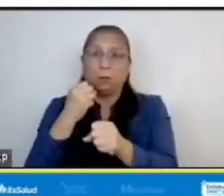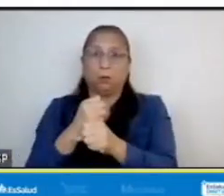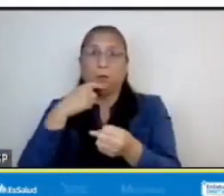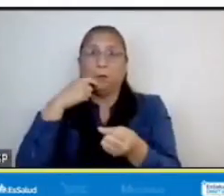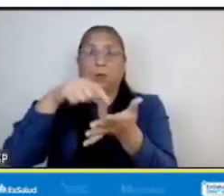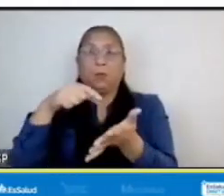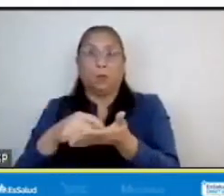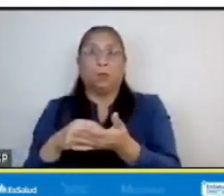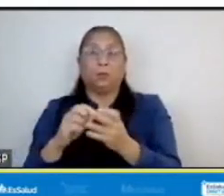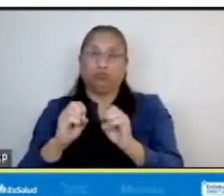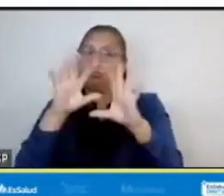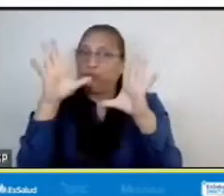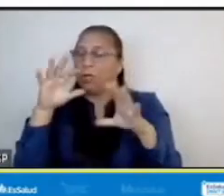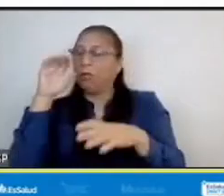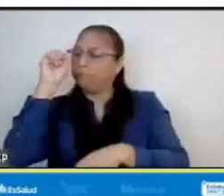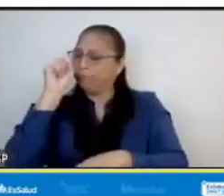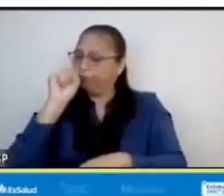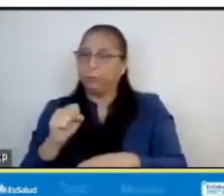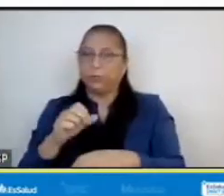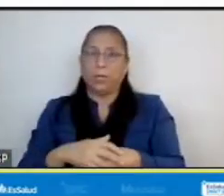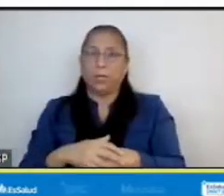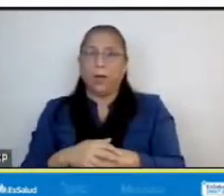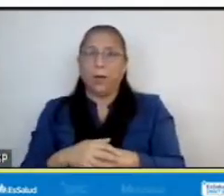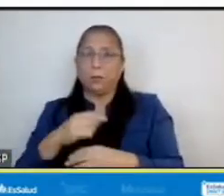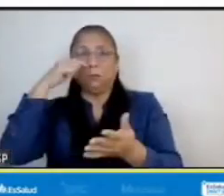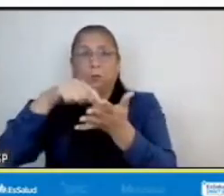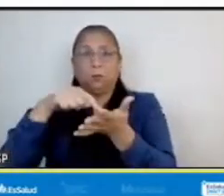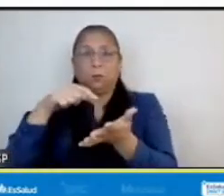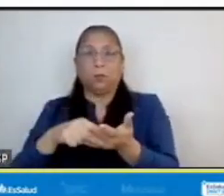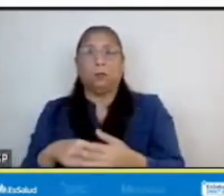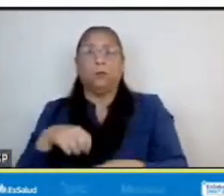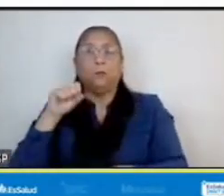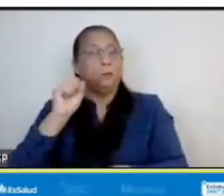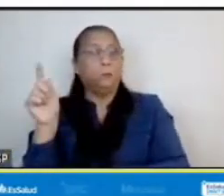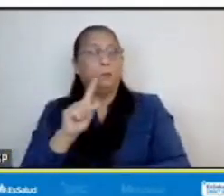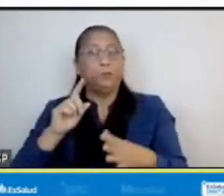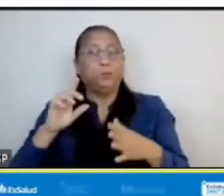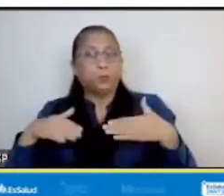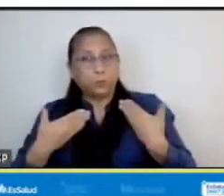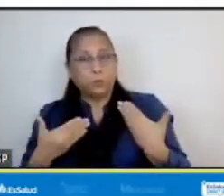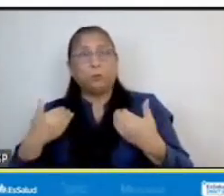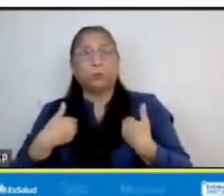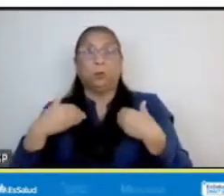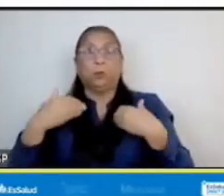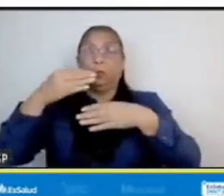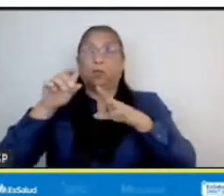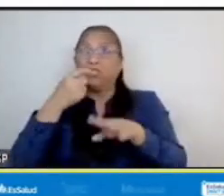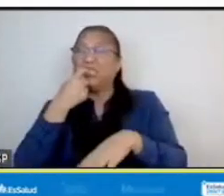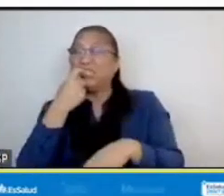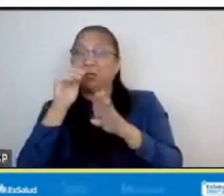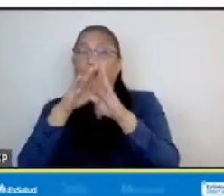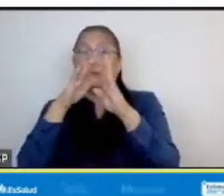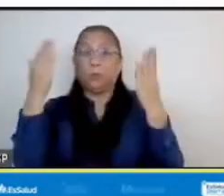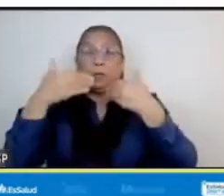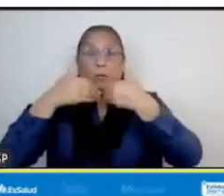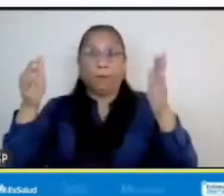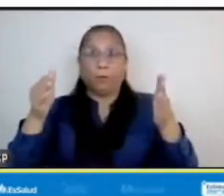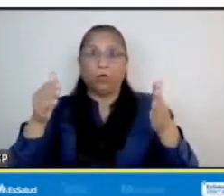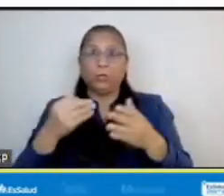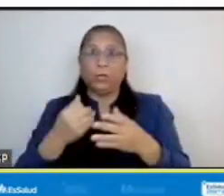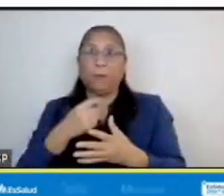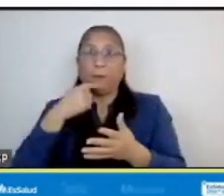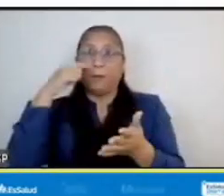¿no? Y bueno, si no es posible mantener las ventanas o la puerta o el acceso de aire por mucho tiempo, porque